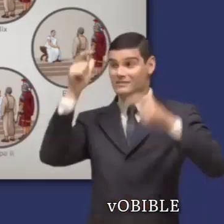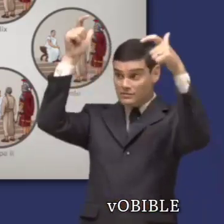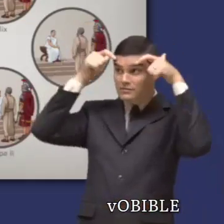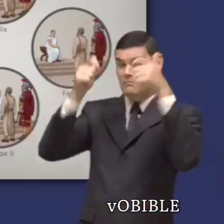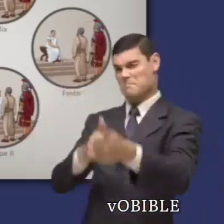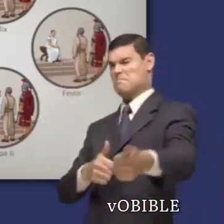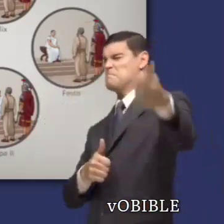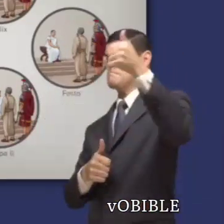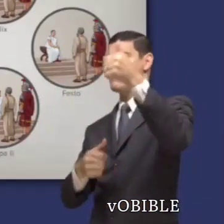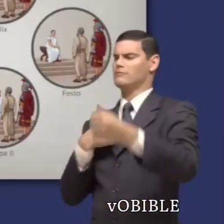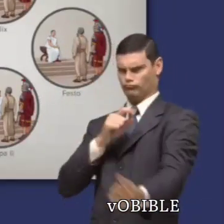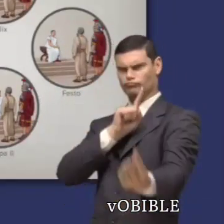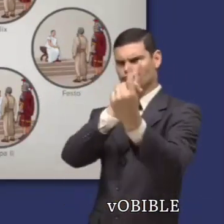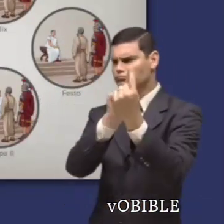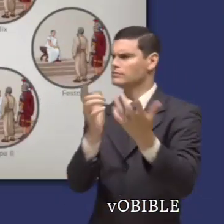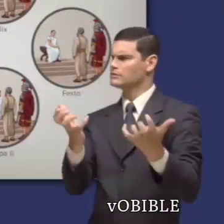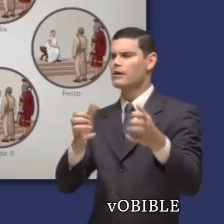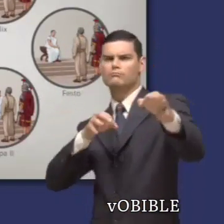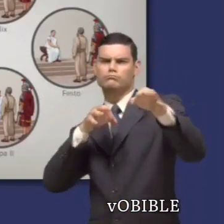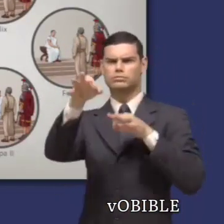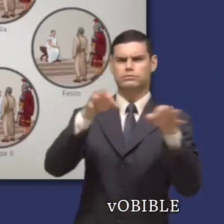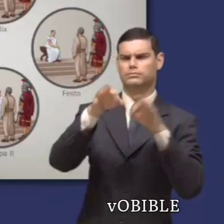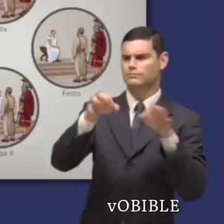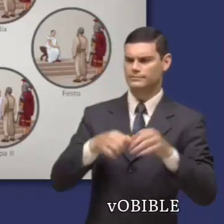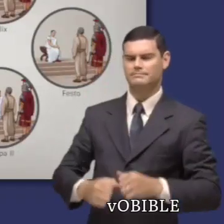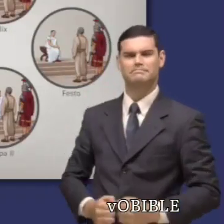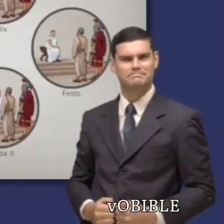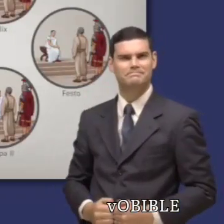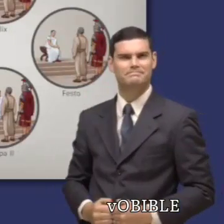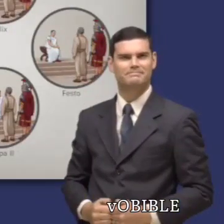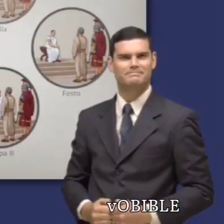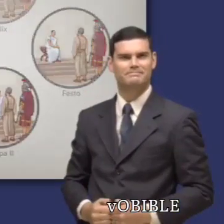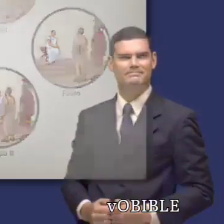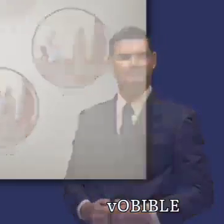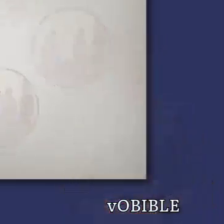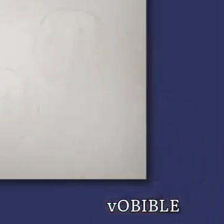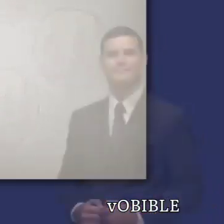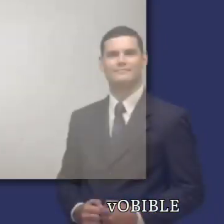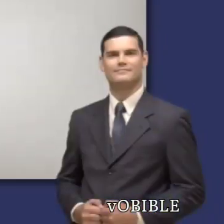defensa, Pablo apela a César, la máxima autoridad romana de la época.